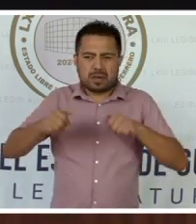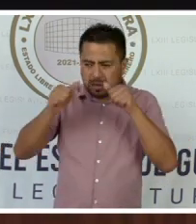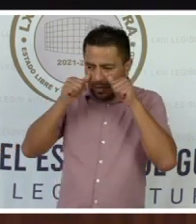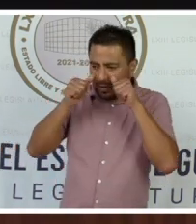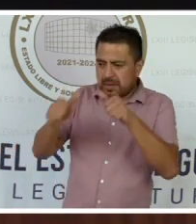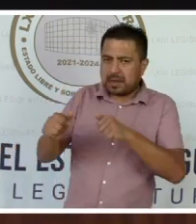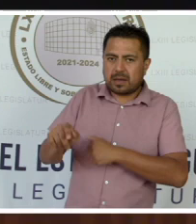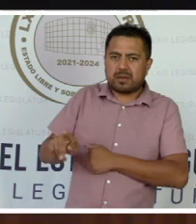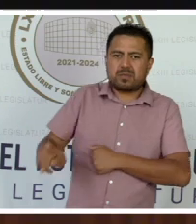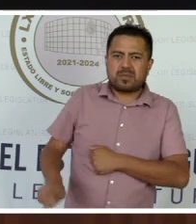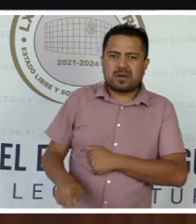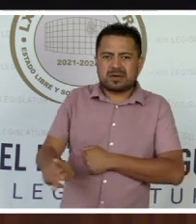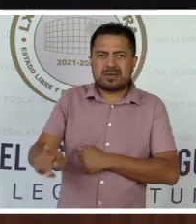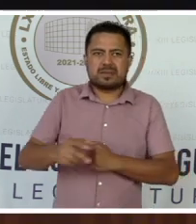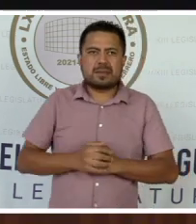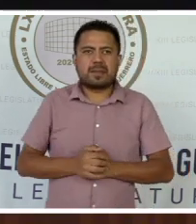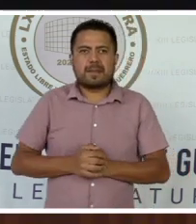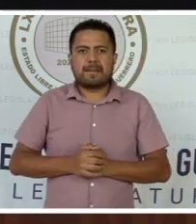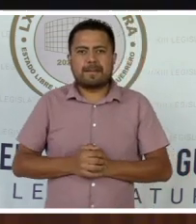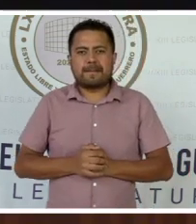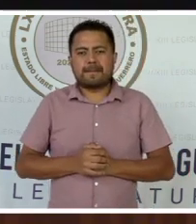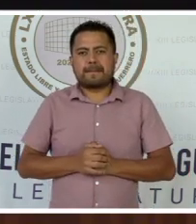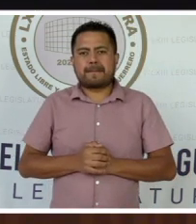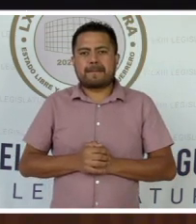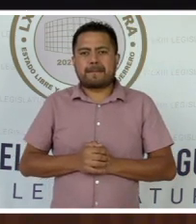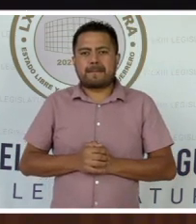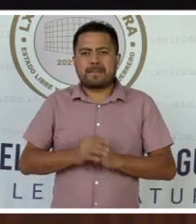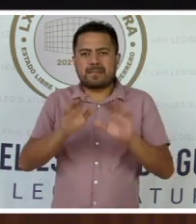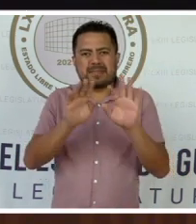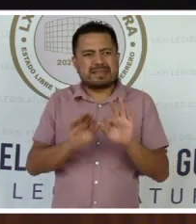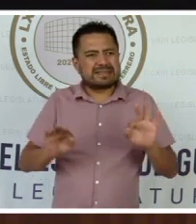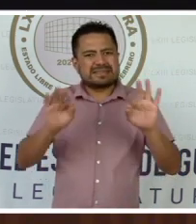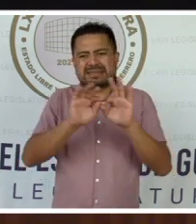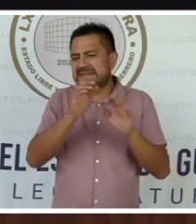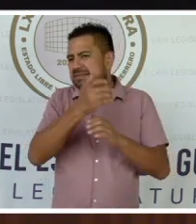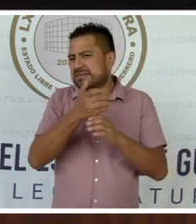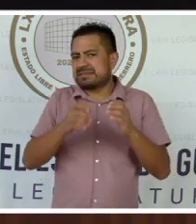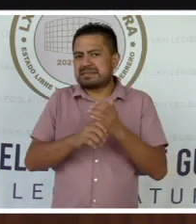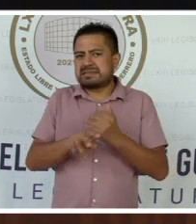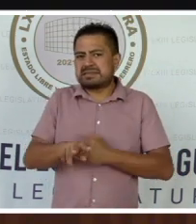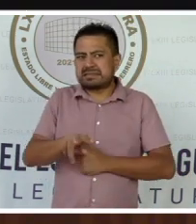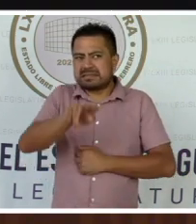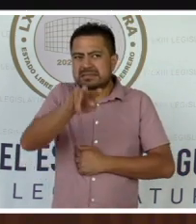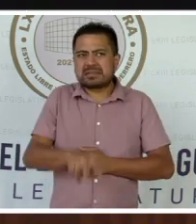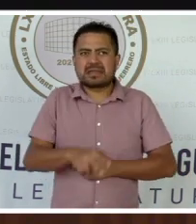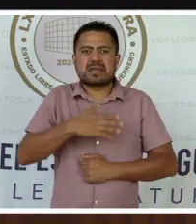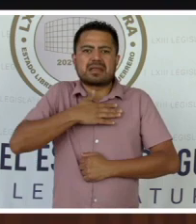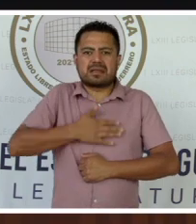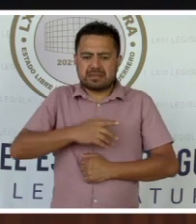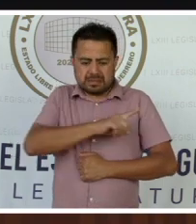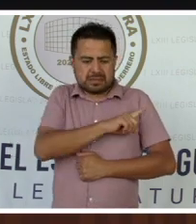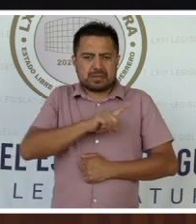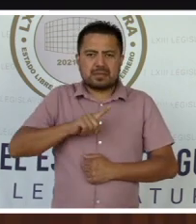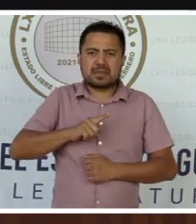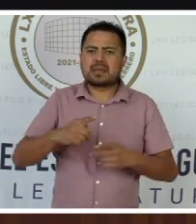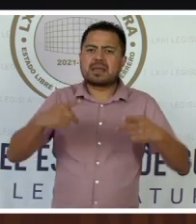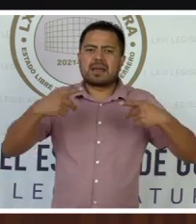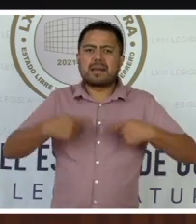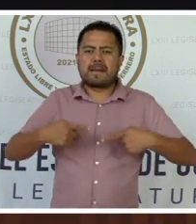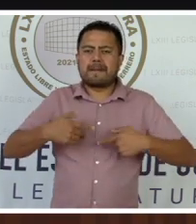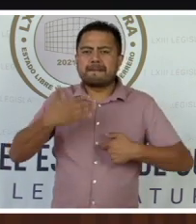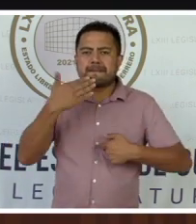pueblo una de las claves para una verdadera democracia es tener una ciudadanía